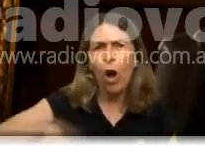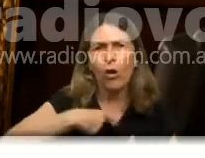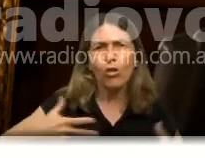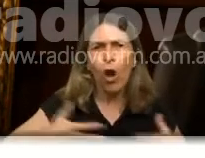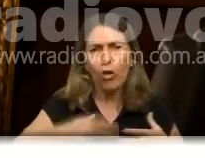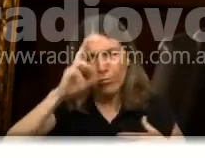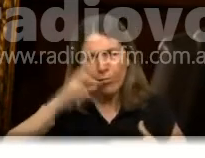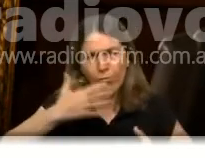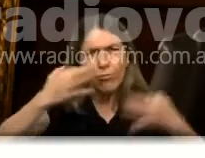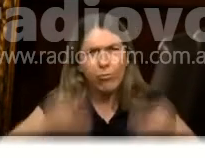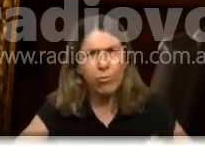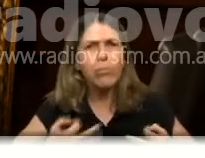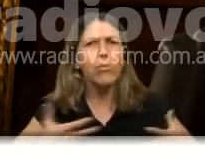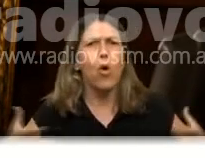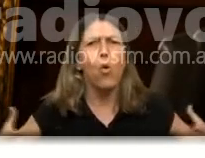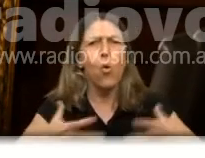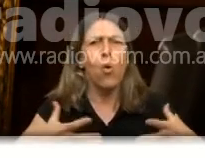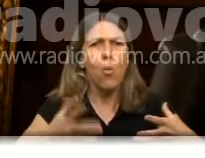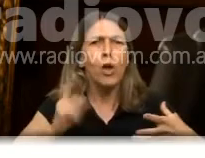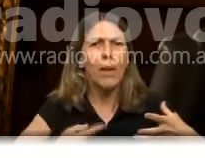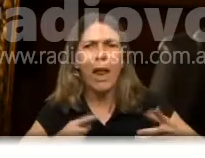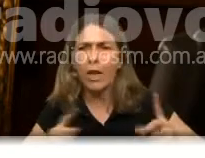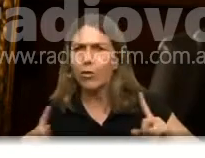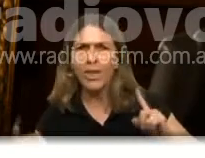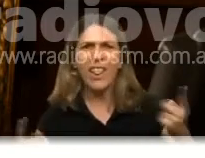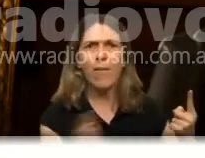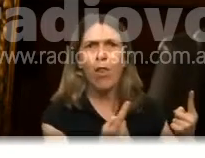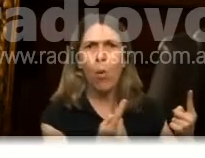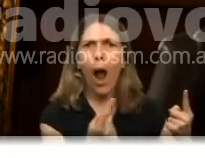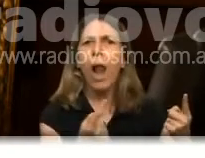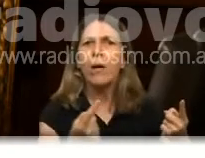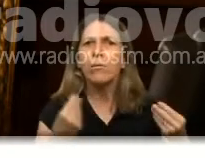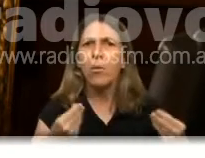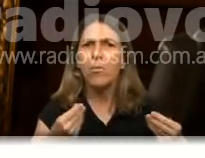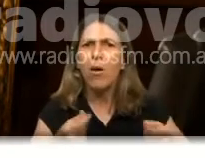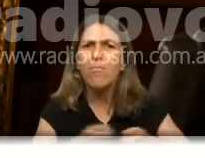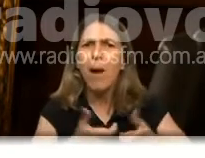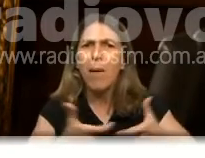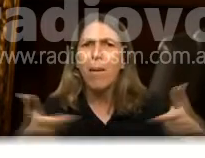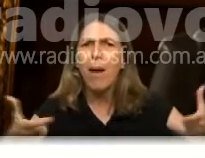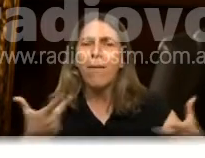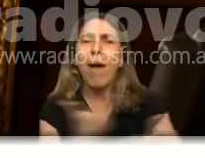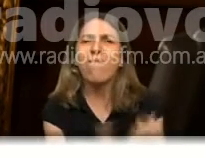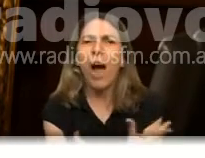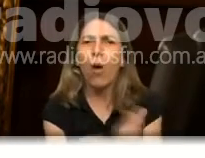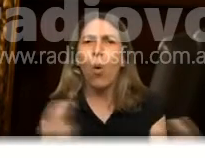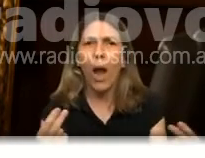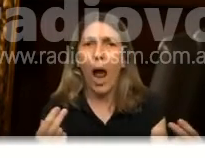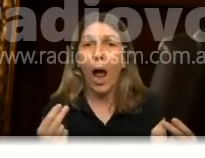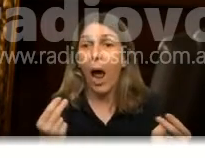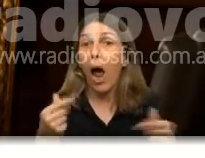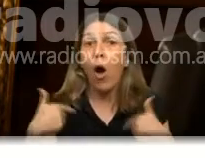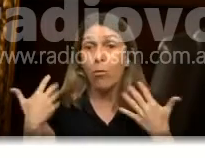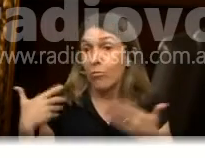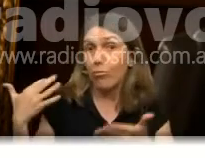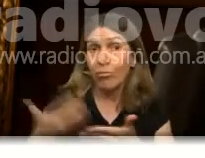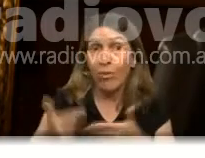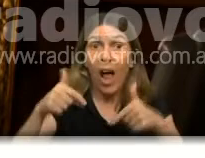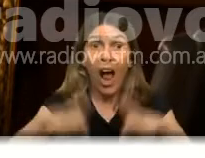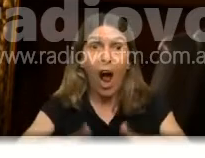ejemplo colectiva e individualmente con la campaña de vacunación y hoy estamos en unas cifras